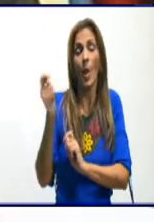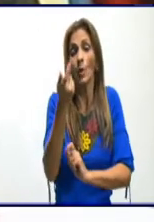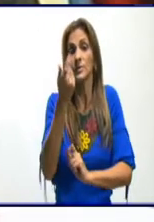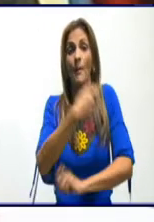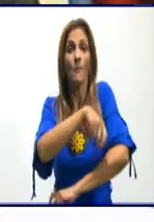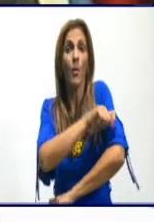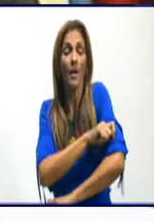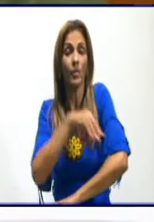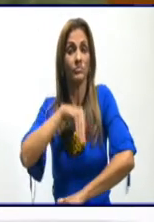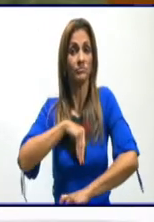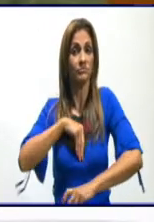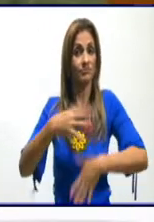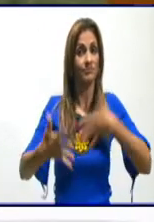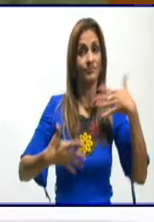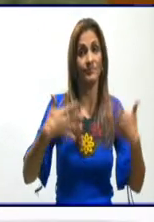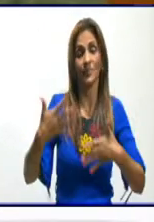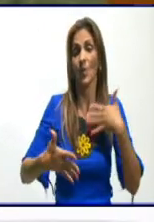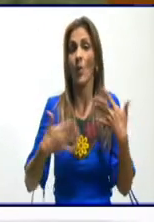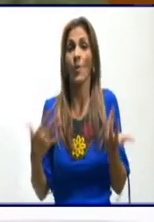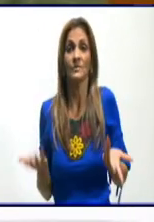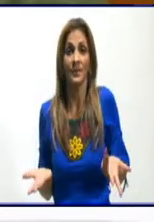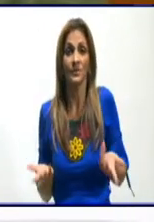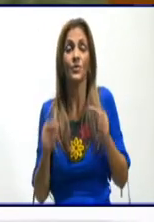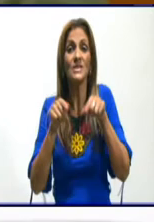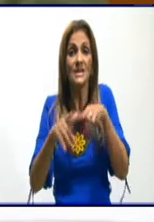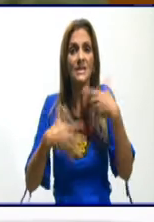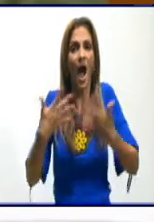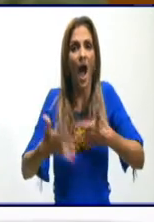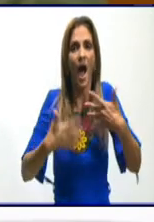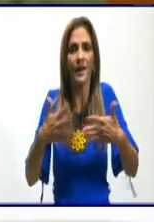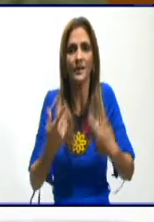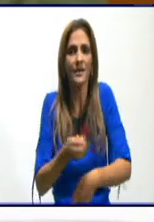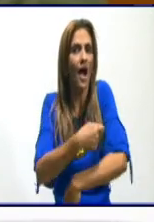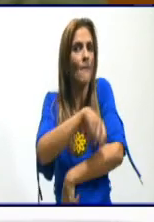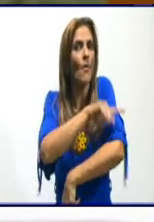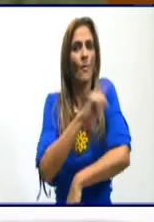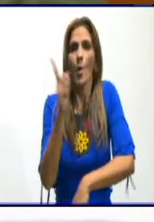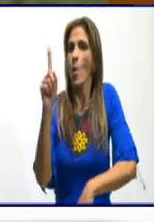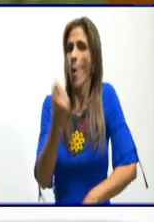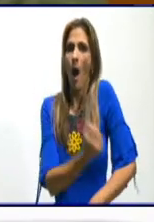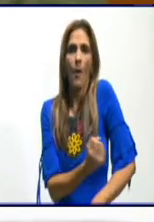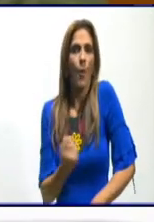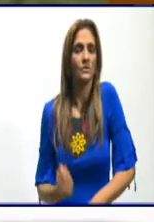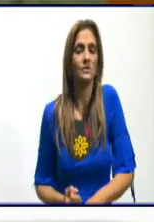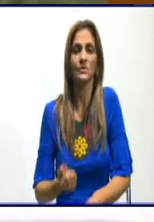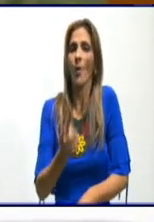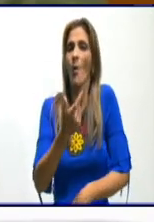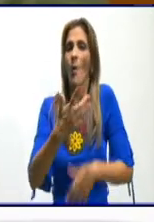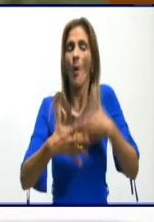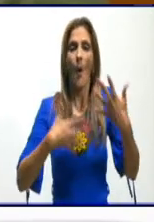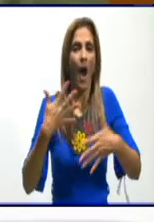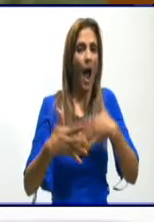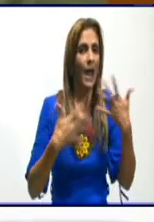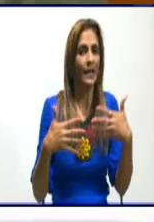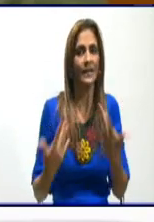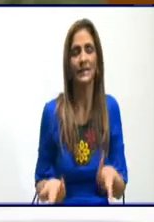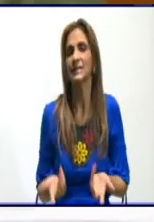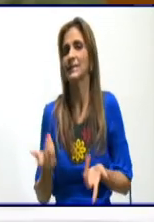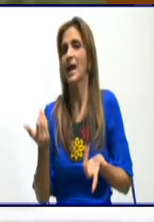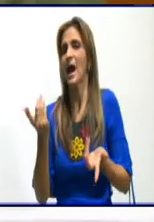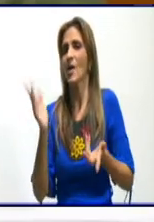esa alegría a la des por todo el pueblo el domingo cientos de lugares bajo la gente con comparsas